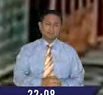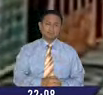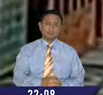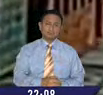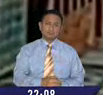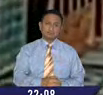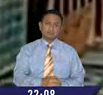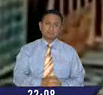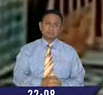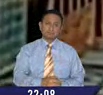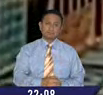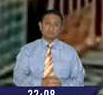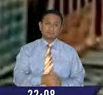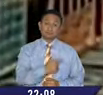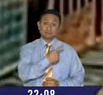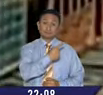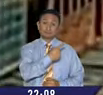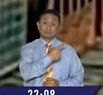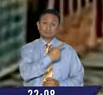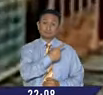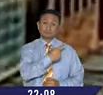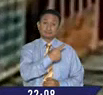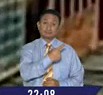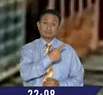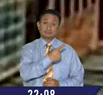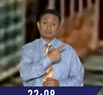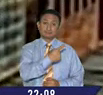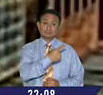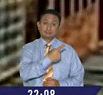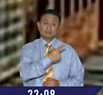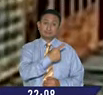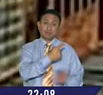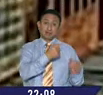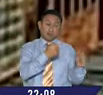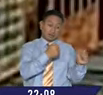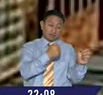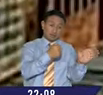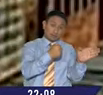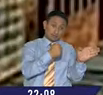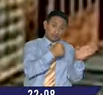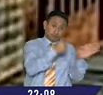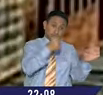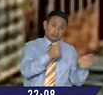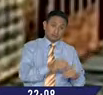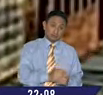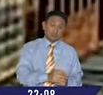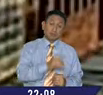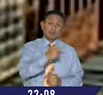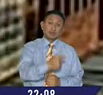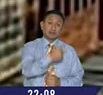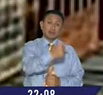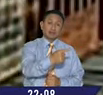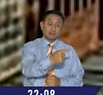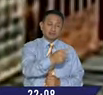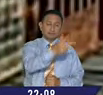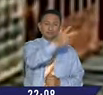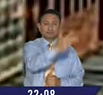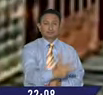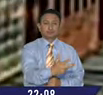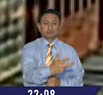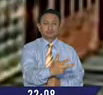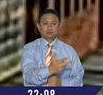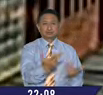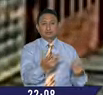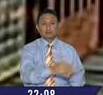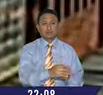aparentemente parece un choque involuntario por detrás, obliga al conductor del auto de adelante a detenerse y, por supuesto, bajarse a